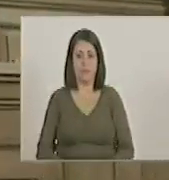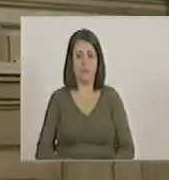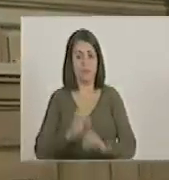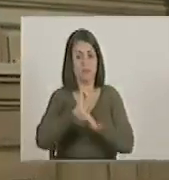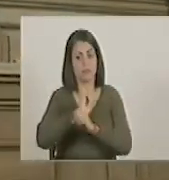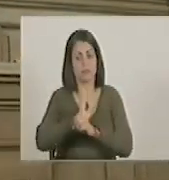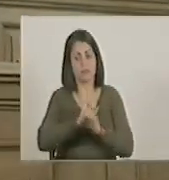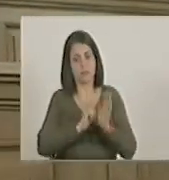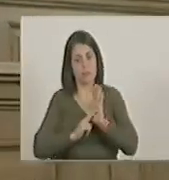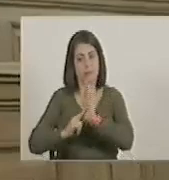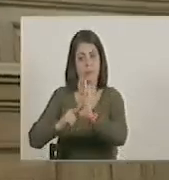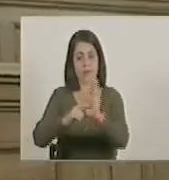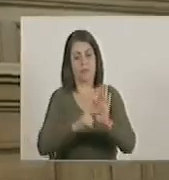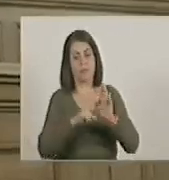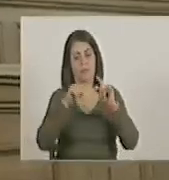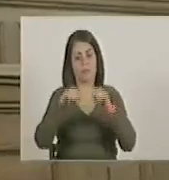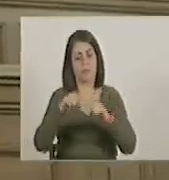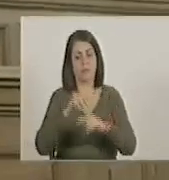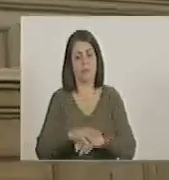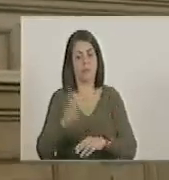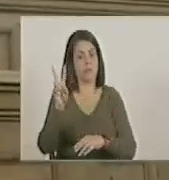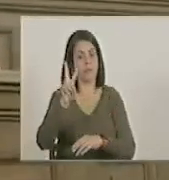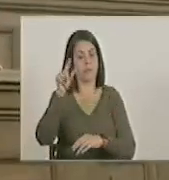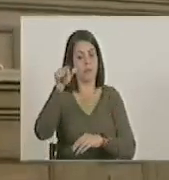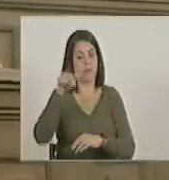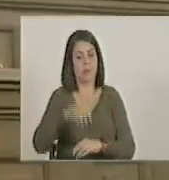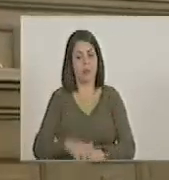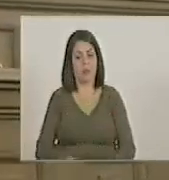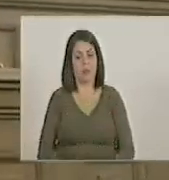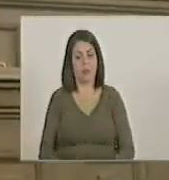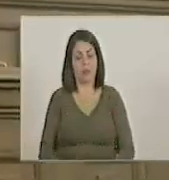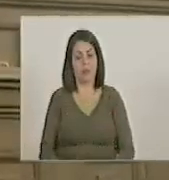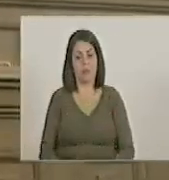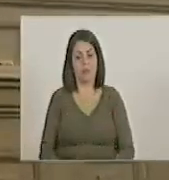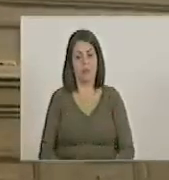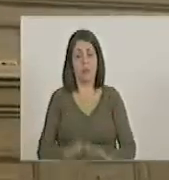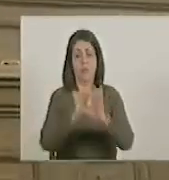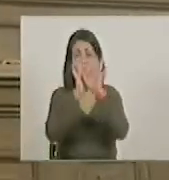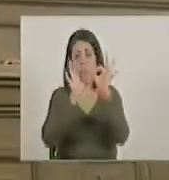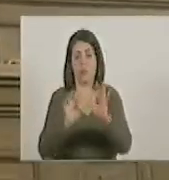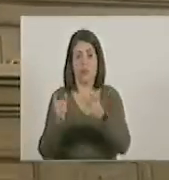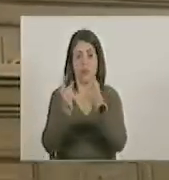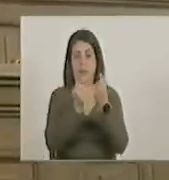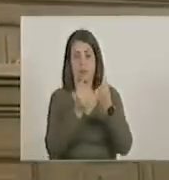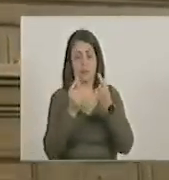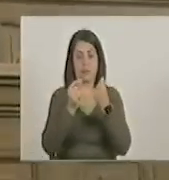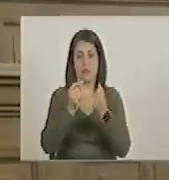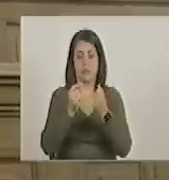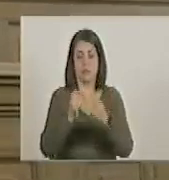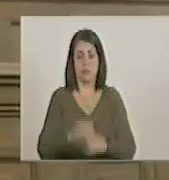proyectó una Venezuela con un modelo económico